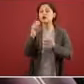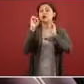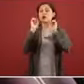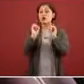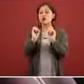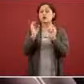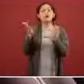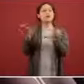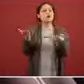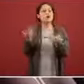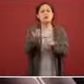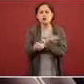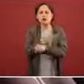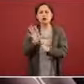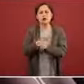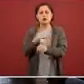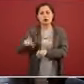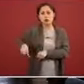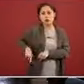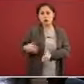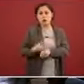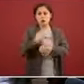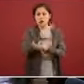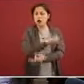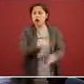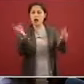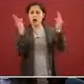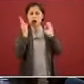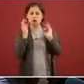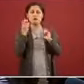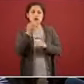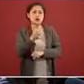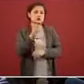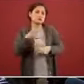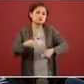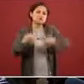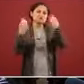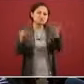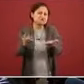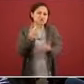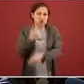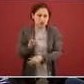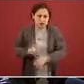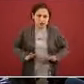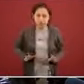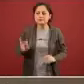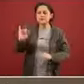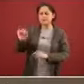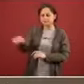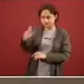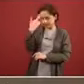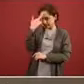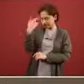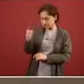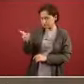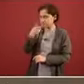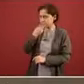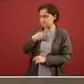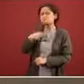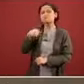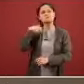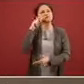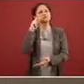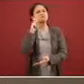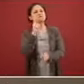los insumos al gobierno federal. Gracias. ¿Cómo no? Vi esto que me platica de las redes sociales. Lo que hay no es ningún error, es